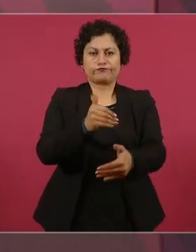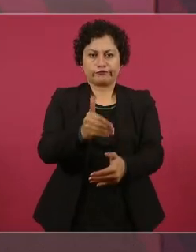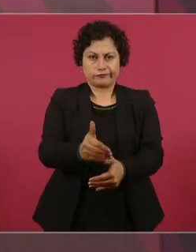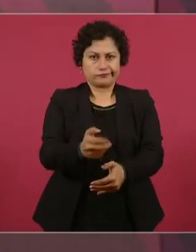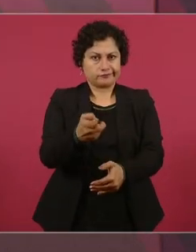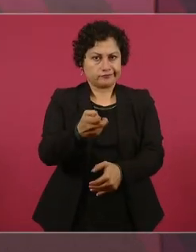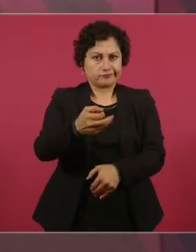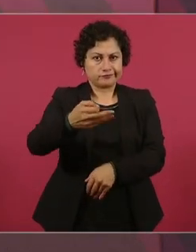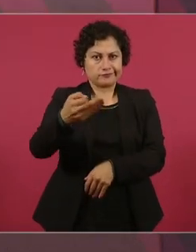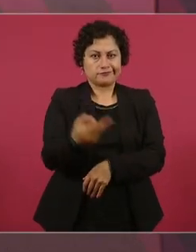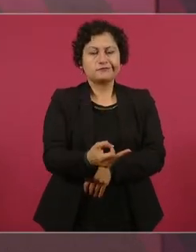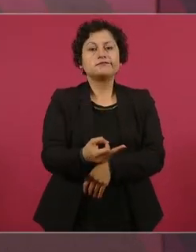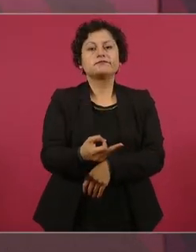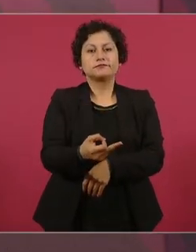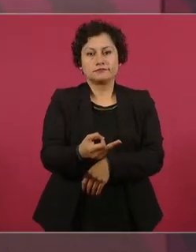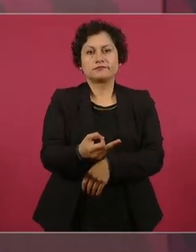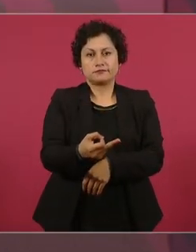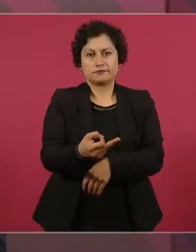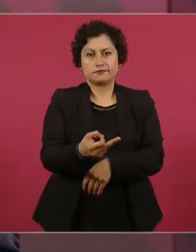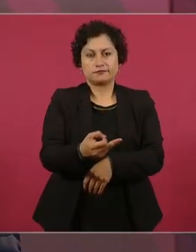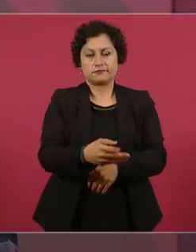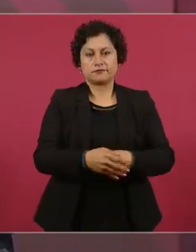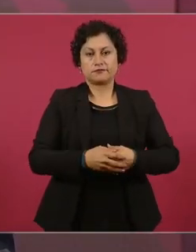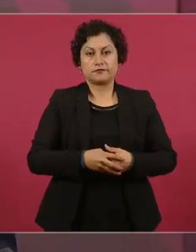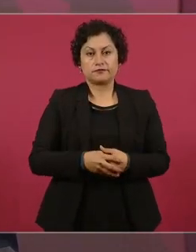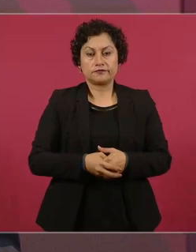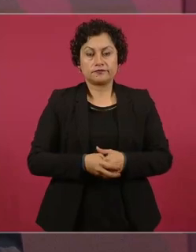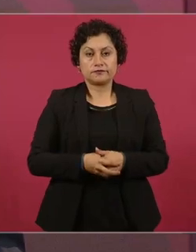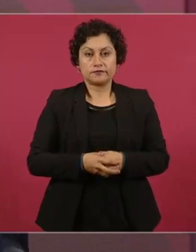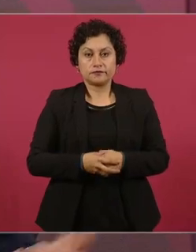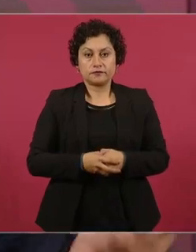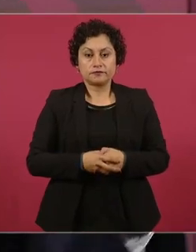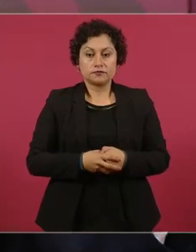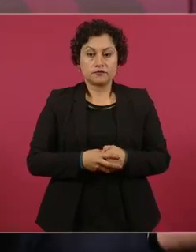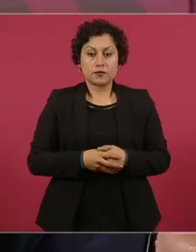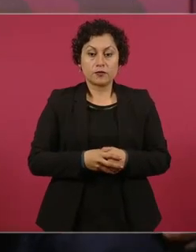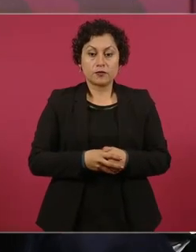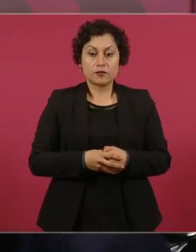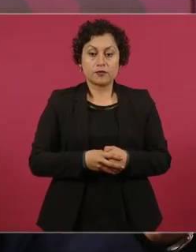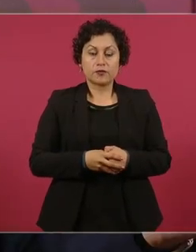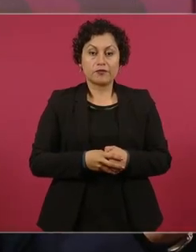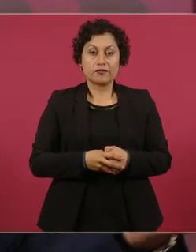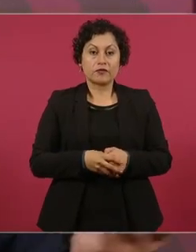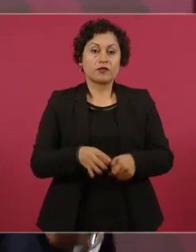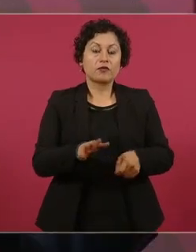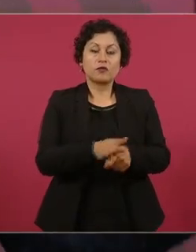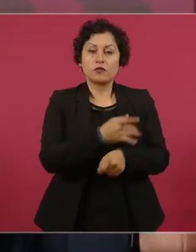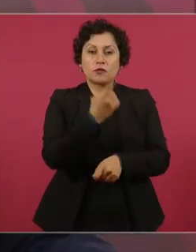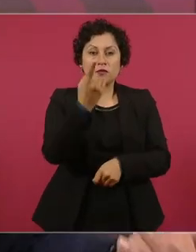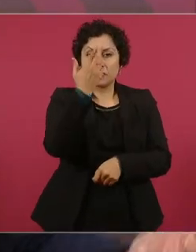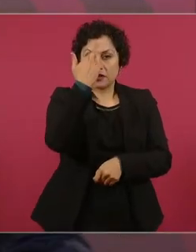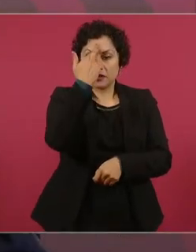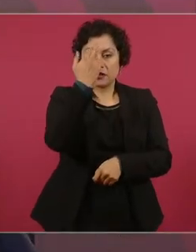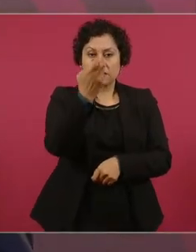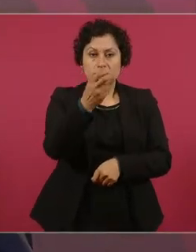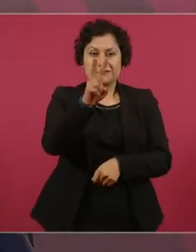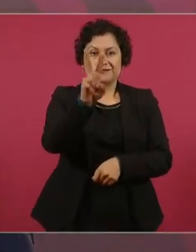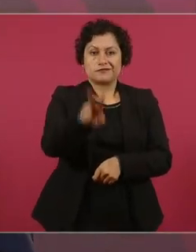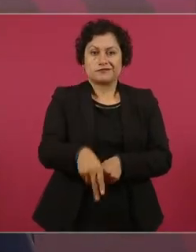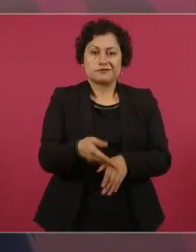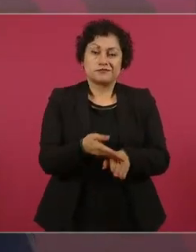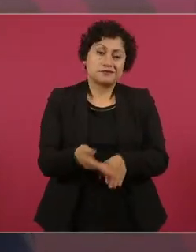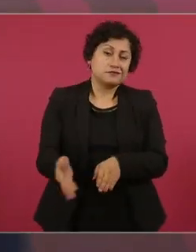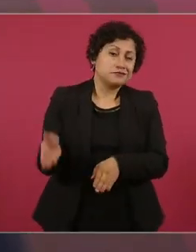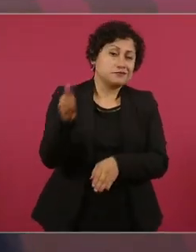convertir en realidad? Porque me tocó a mí hace más de 40